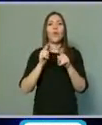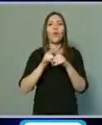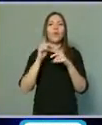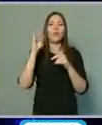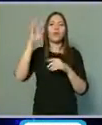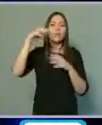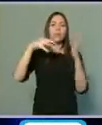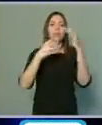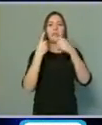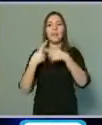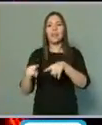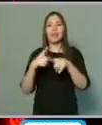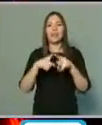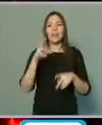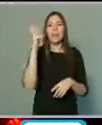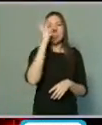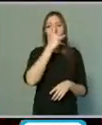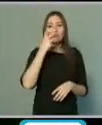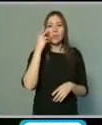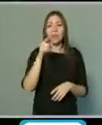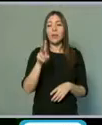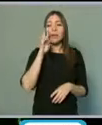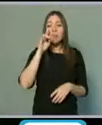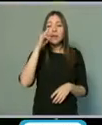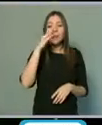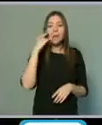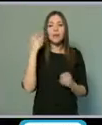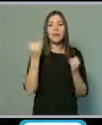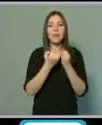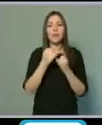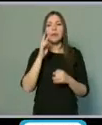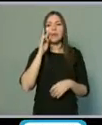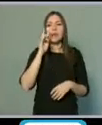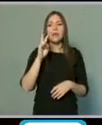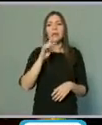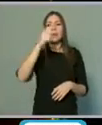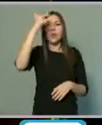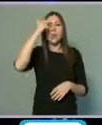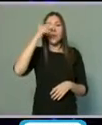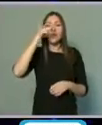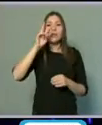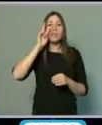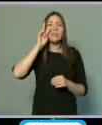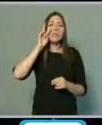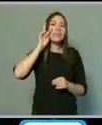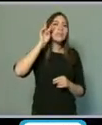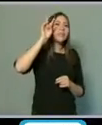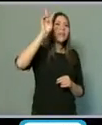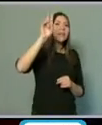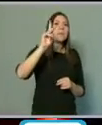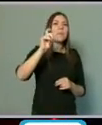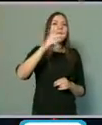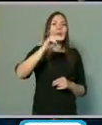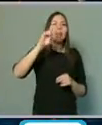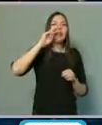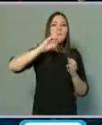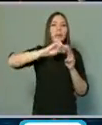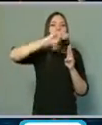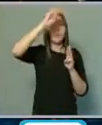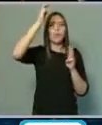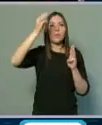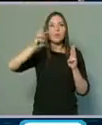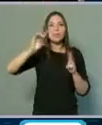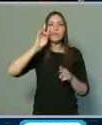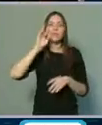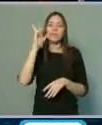Además, yo supongo que ahí no se alcanza a ver, pero también se puede llegar a ver la peña en la noche. No la alumbran, pero con las noches de luna que luego